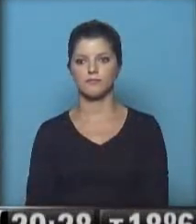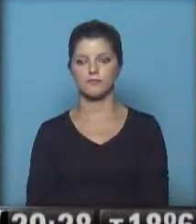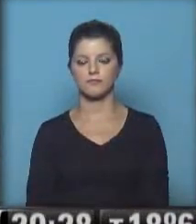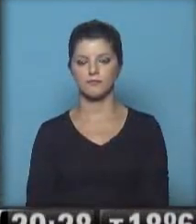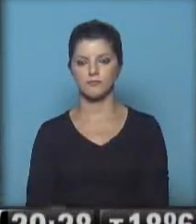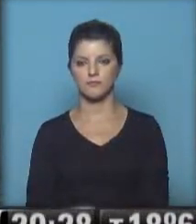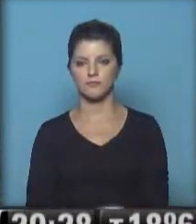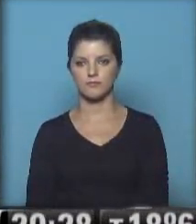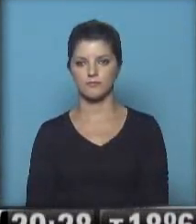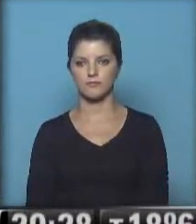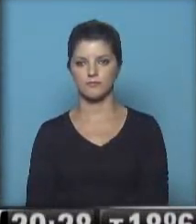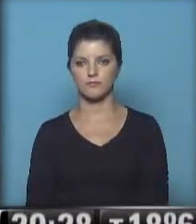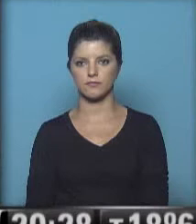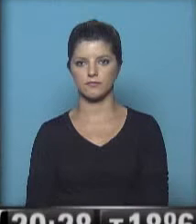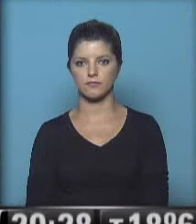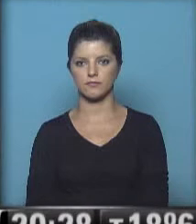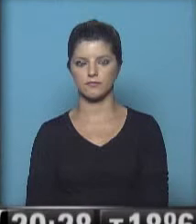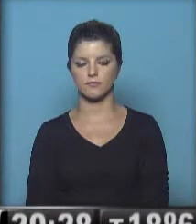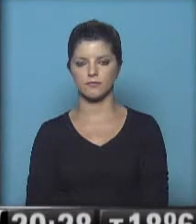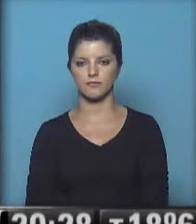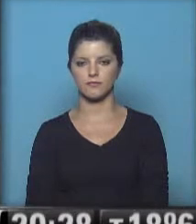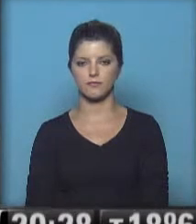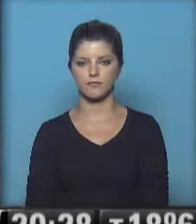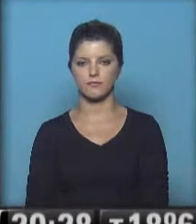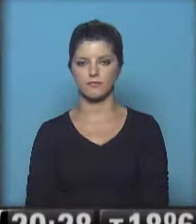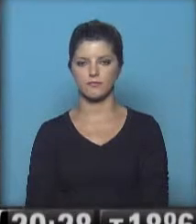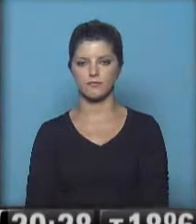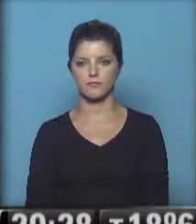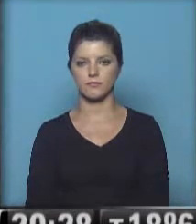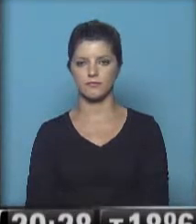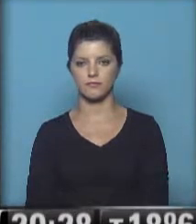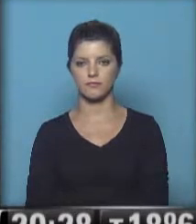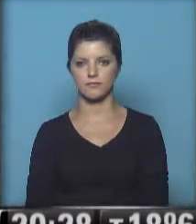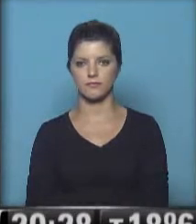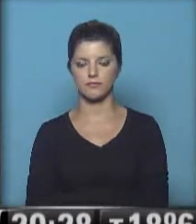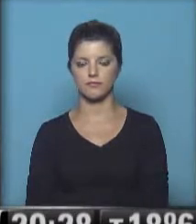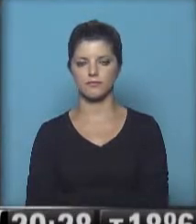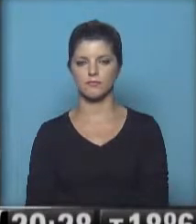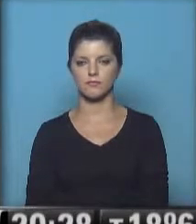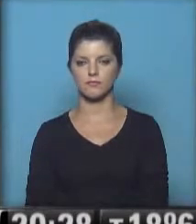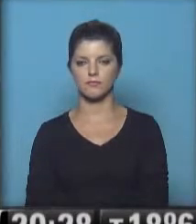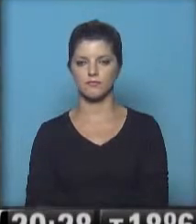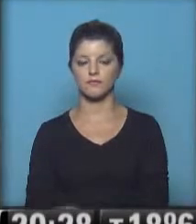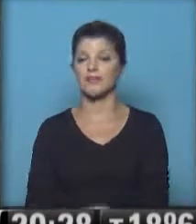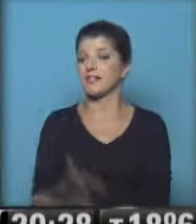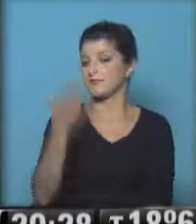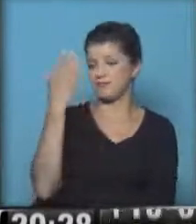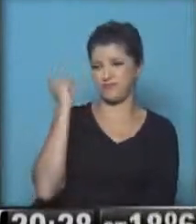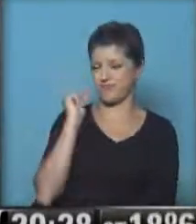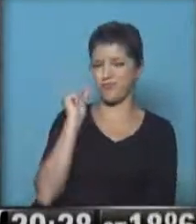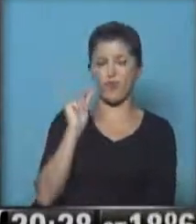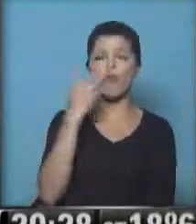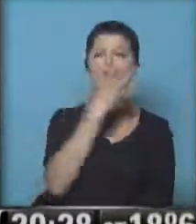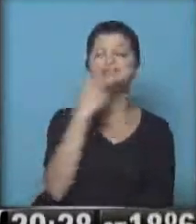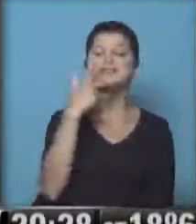que diga. México lindo y bandidos, y muero lejos de ti. La reciente desaparición de